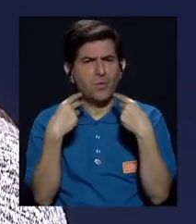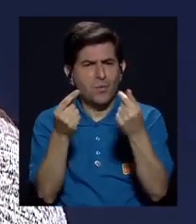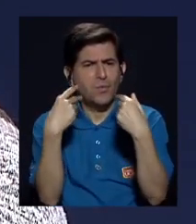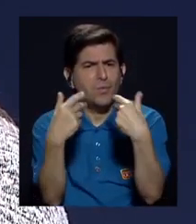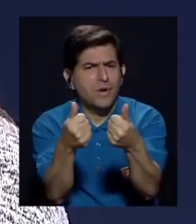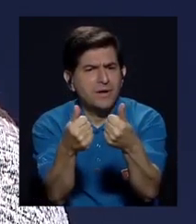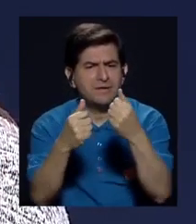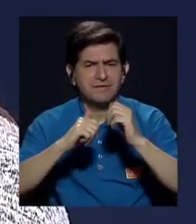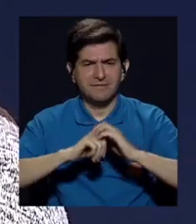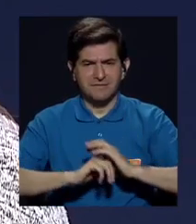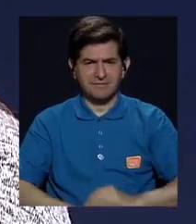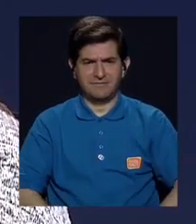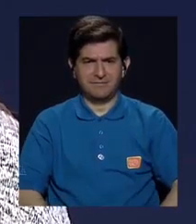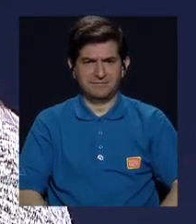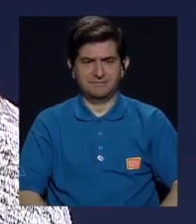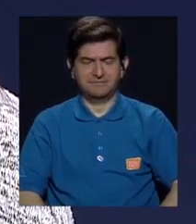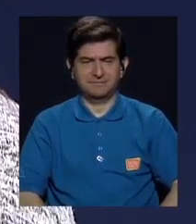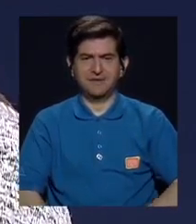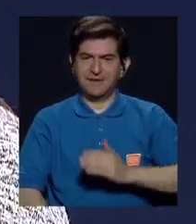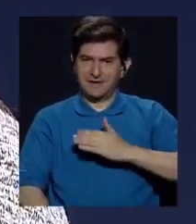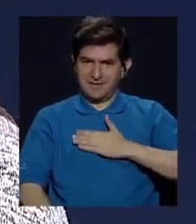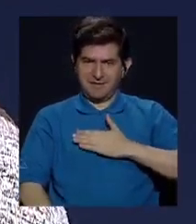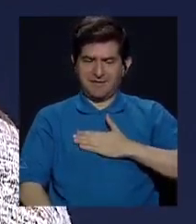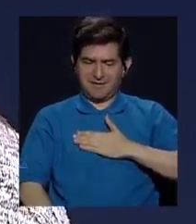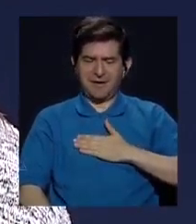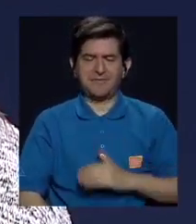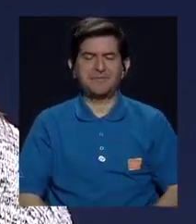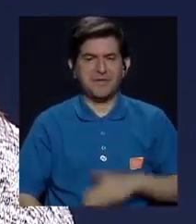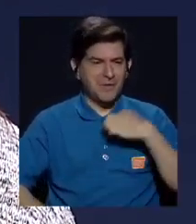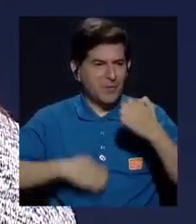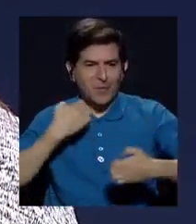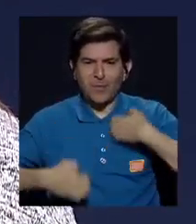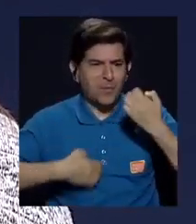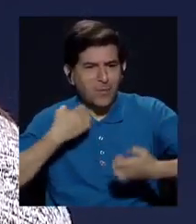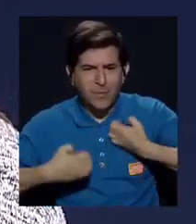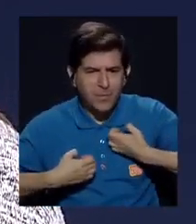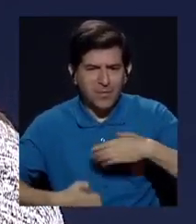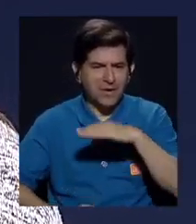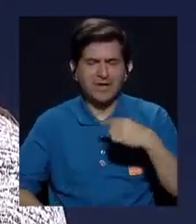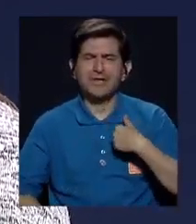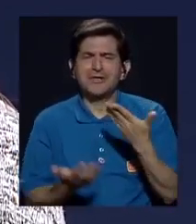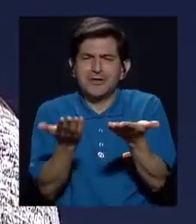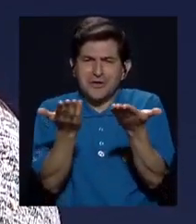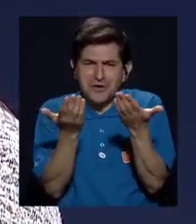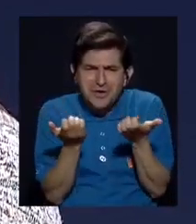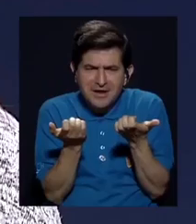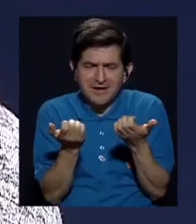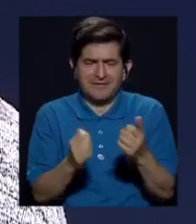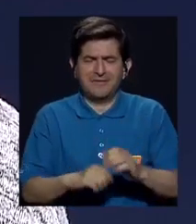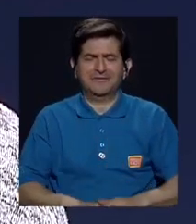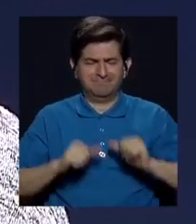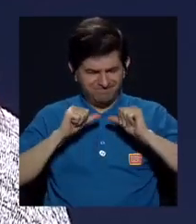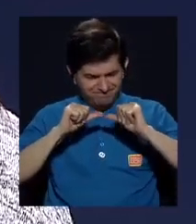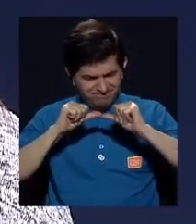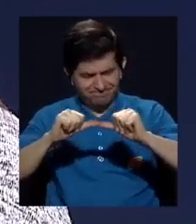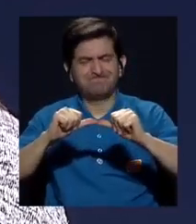Uh-huh. y eso me entusiasma mucho y me hace quererlo aún más.